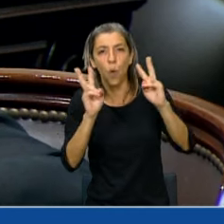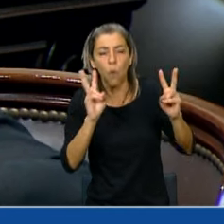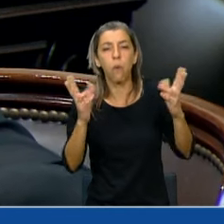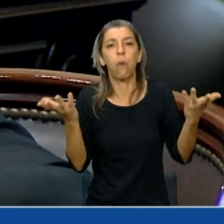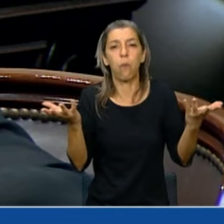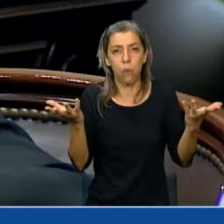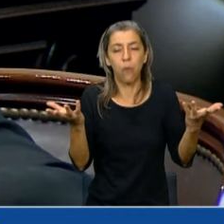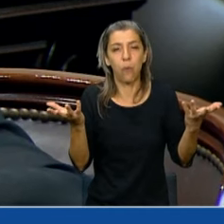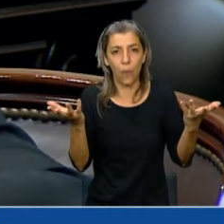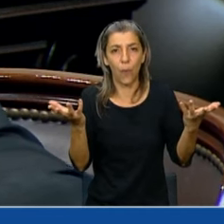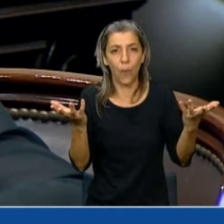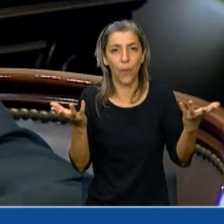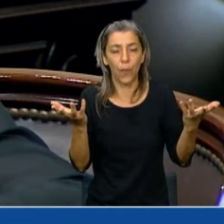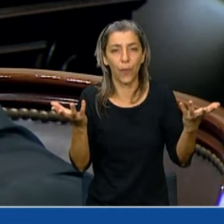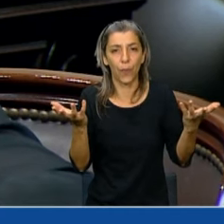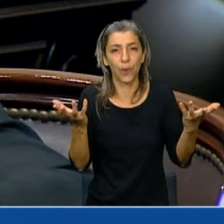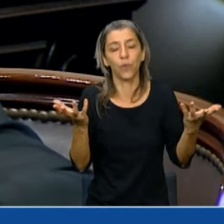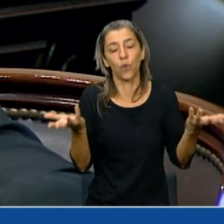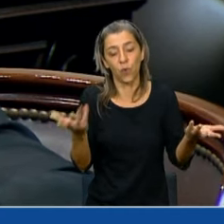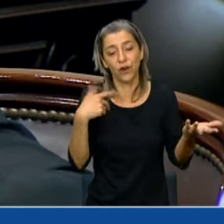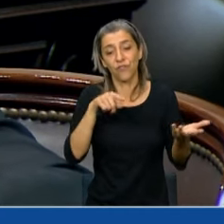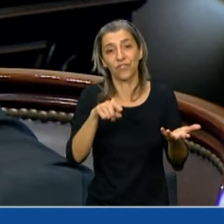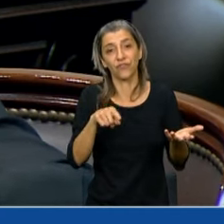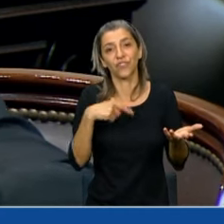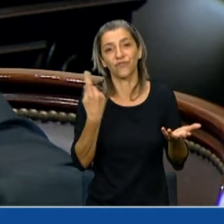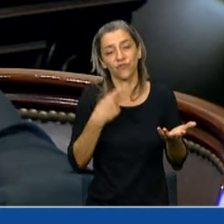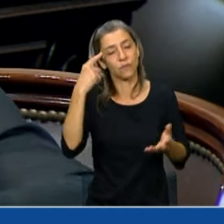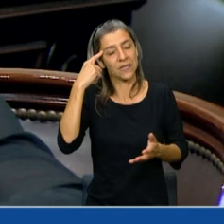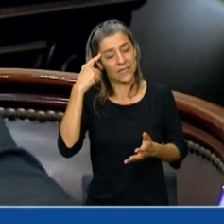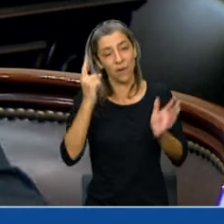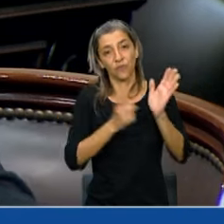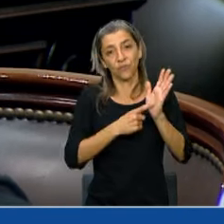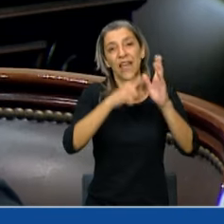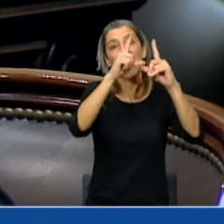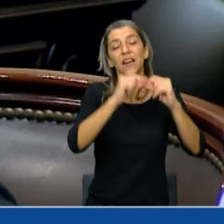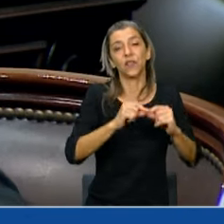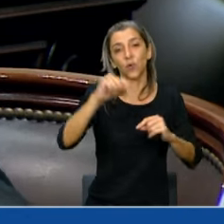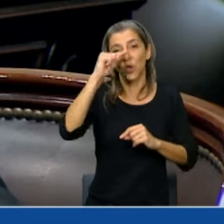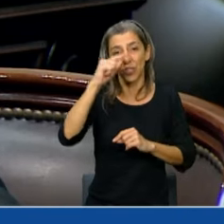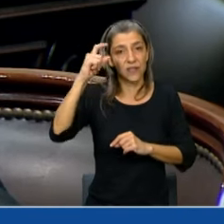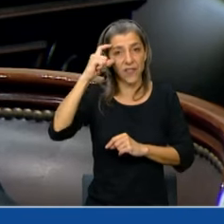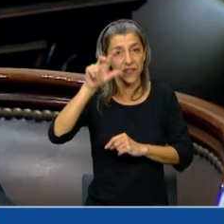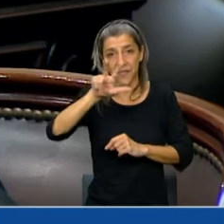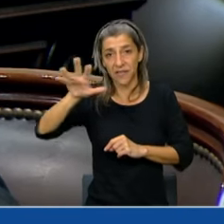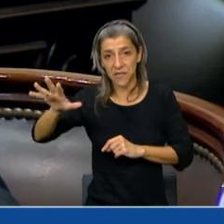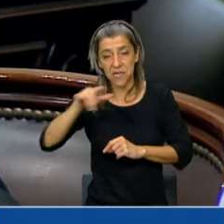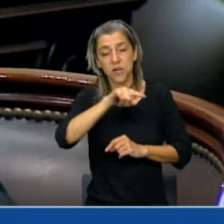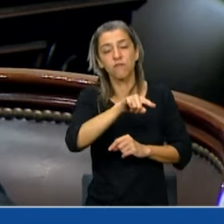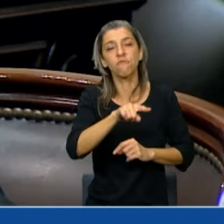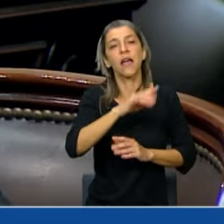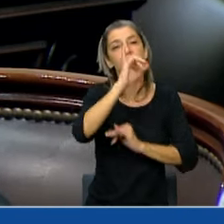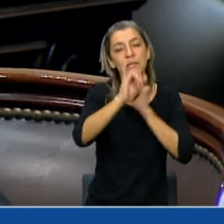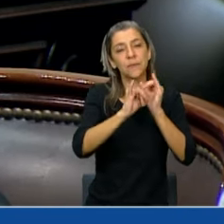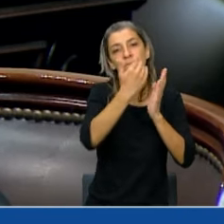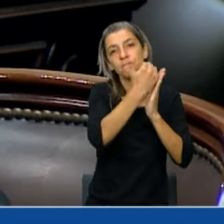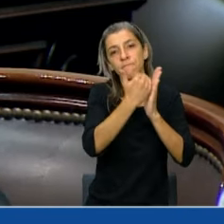con la el artículo 7 el artículo 10 y el artículo 35 donde lo